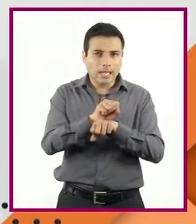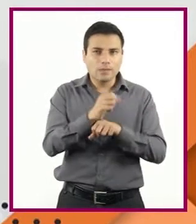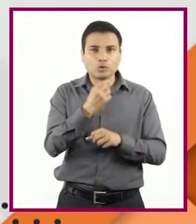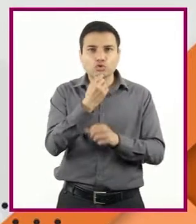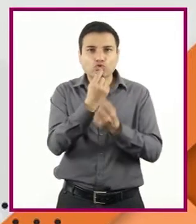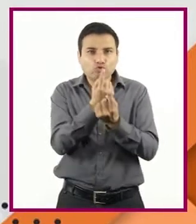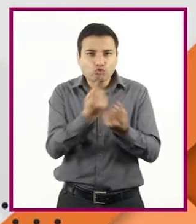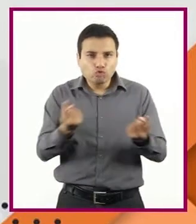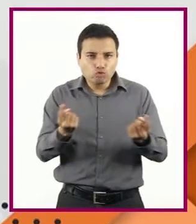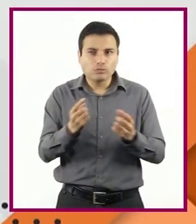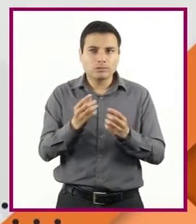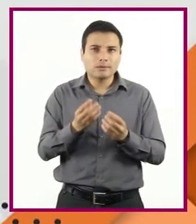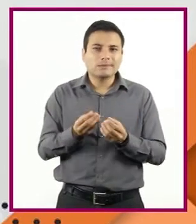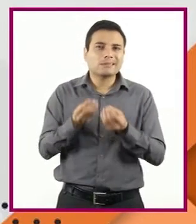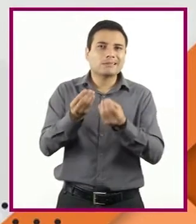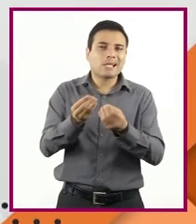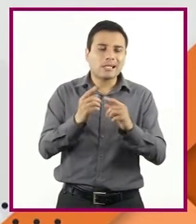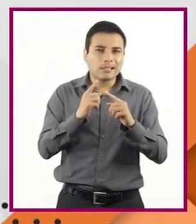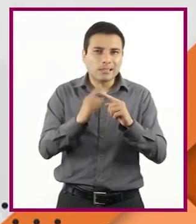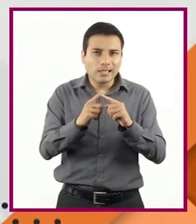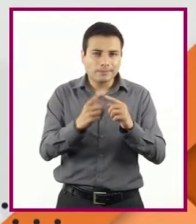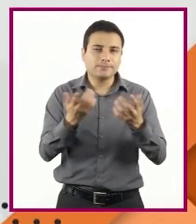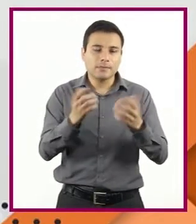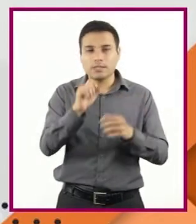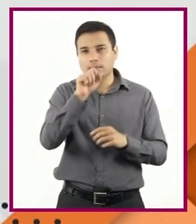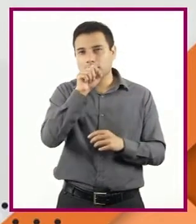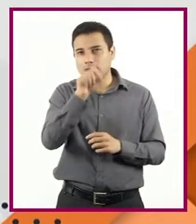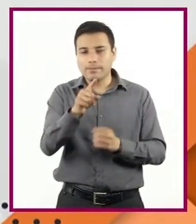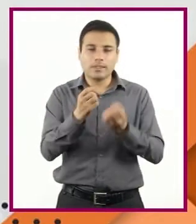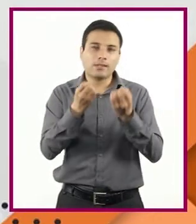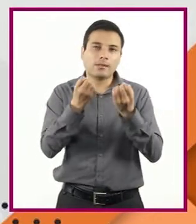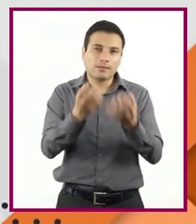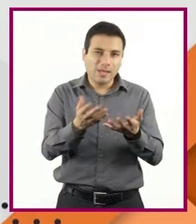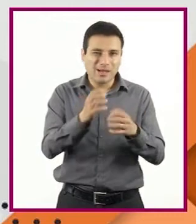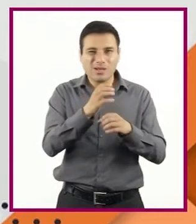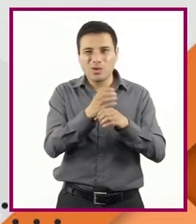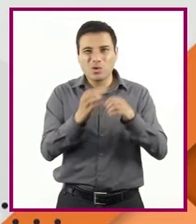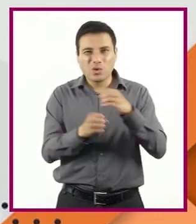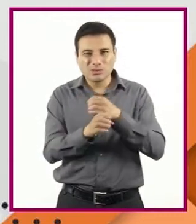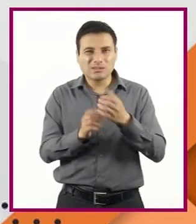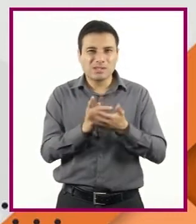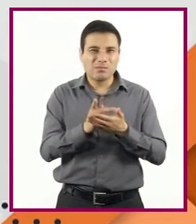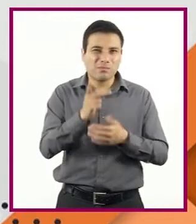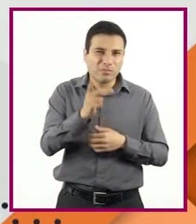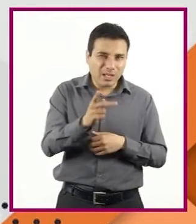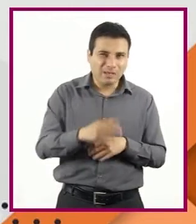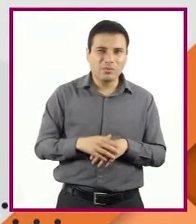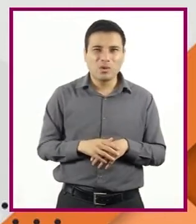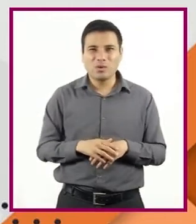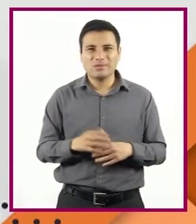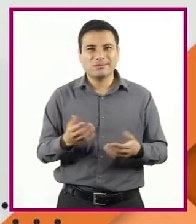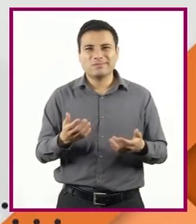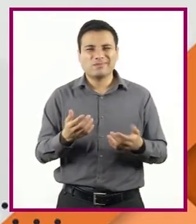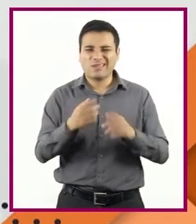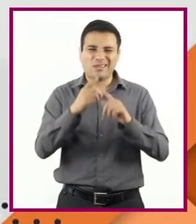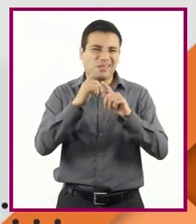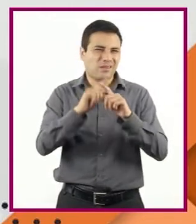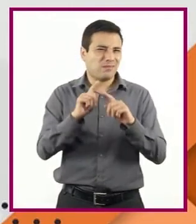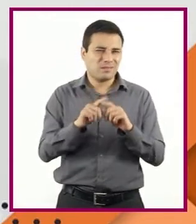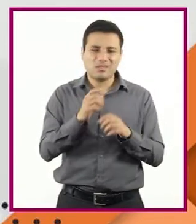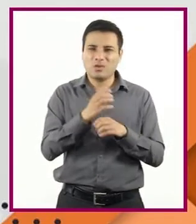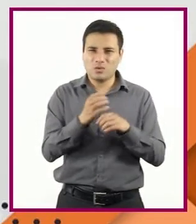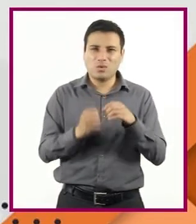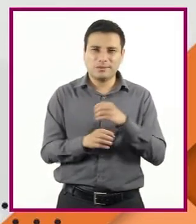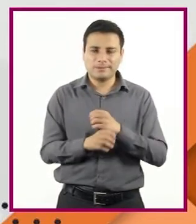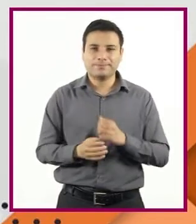víctimas de sacrificio, la exhibición de trofeos y ostentación de bienes, la distribución de insignias y riquezas, etc.